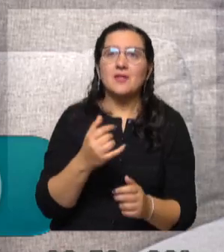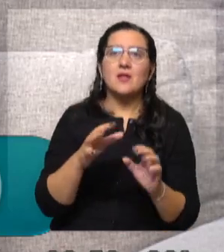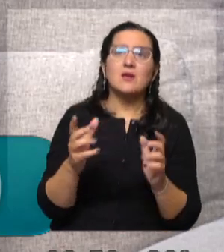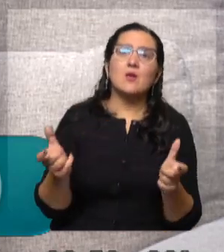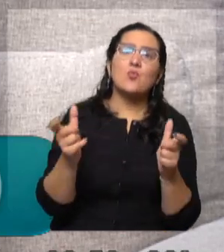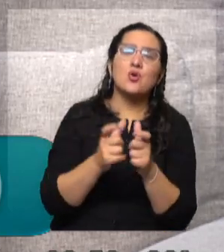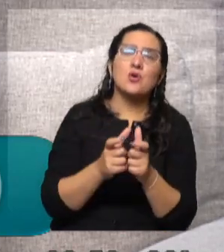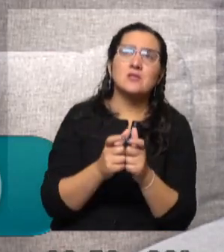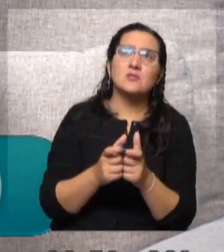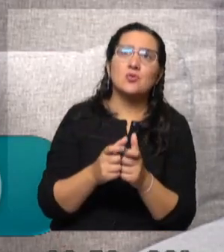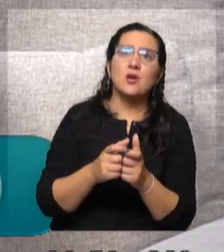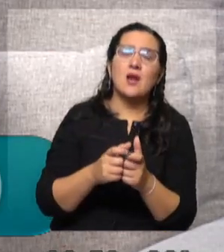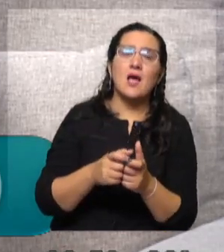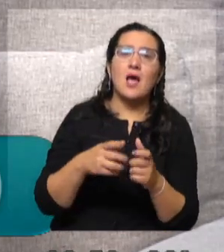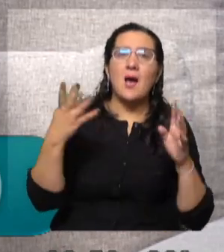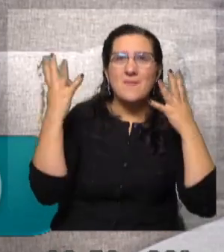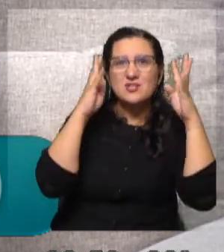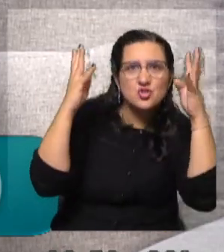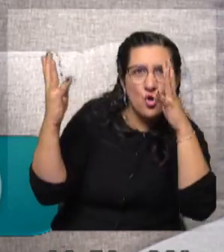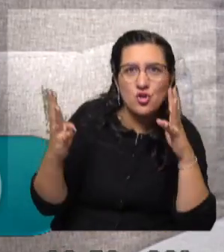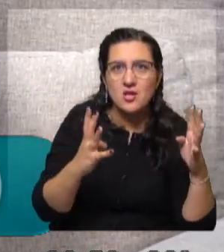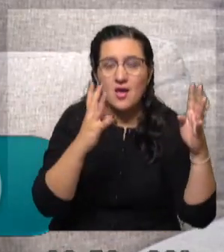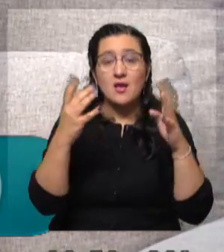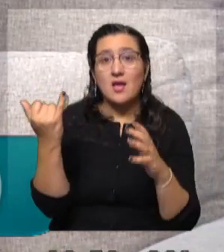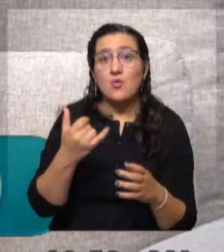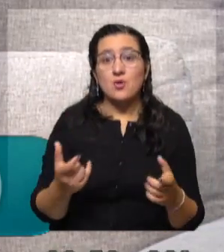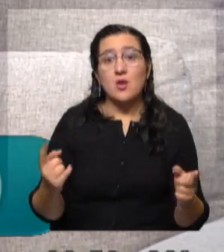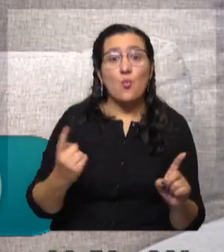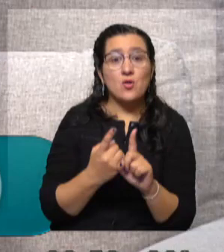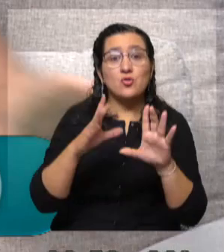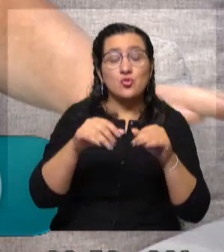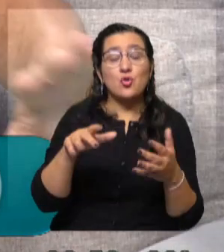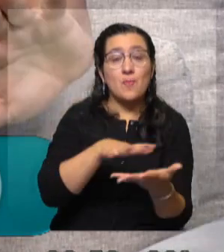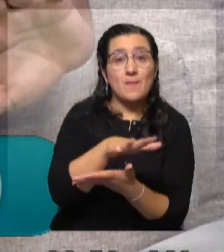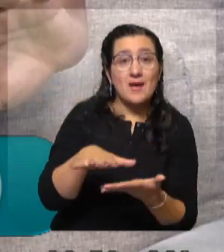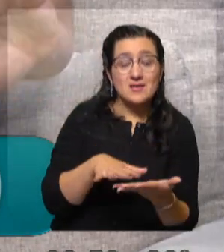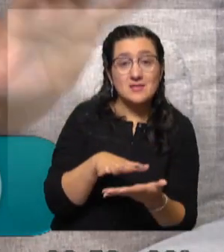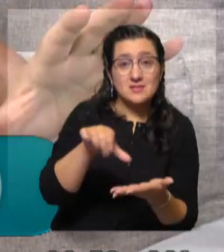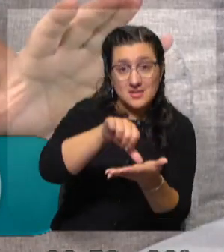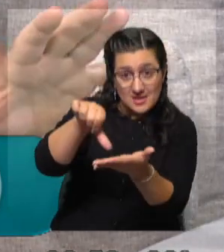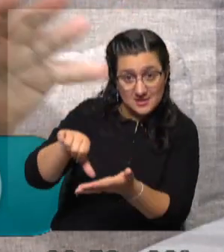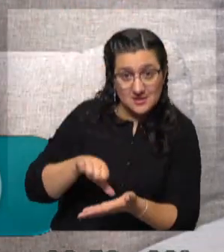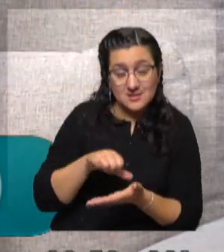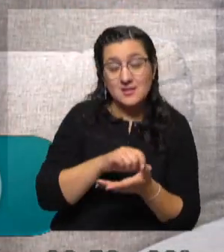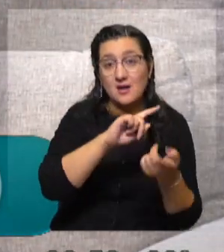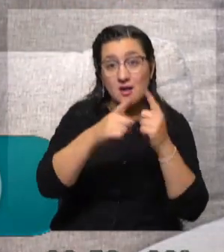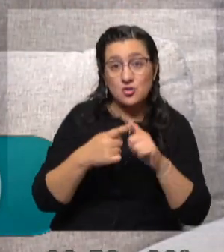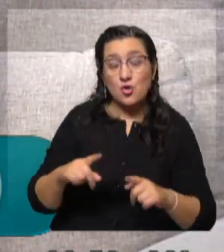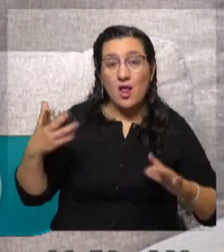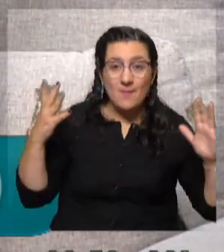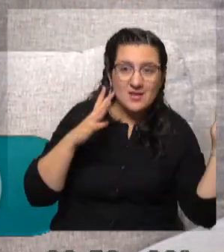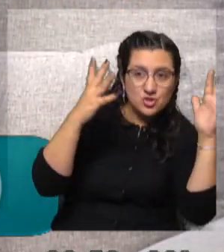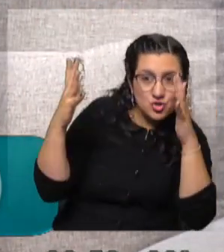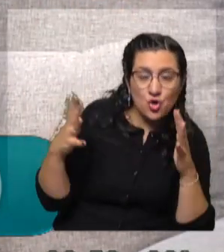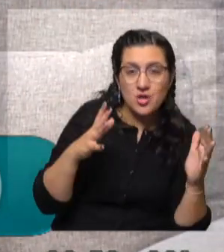reuniones vinculadas a la amazonia que él instaló un encuentro de todos los países que tienen que ver con el amazonia que es la gran el buque insigna de